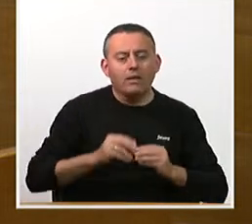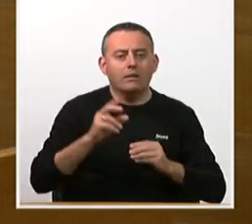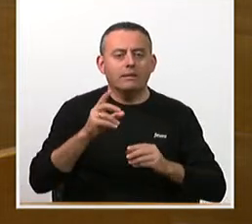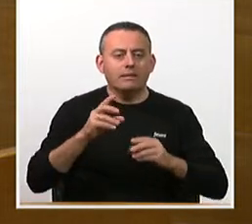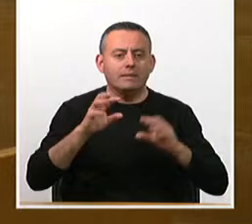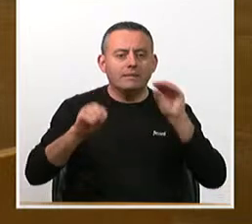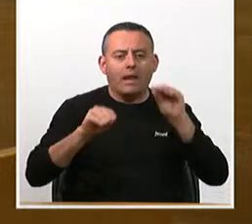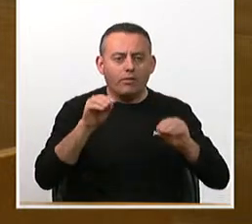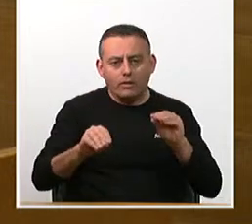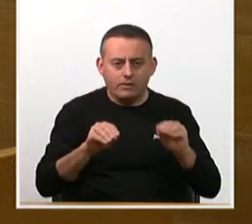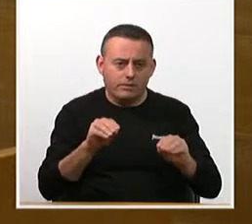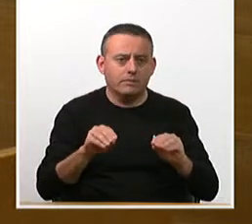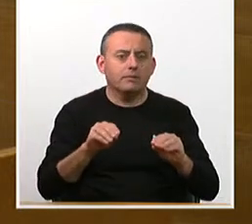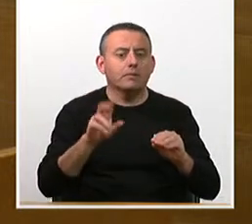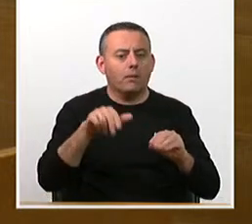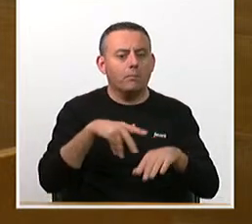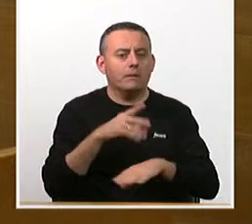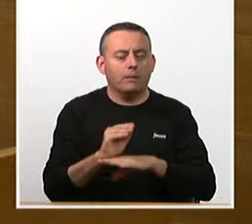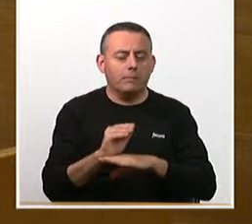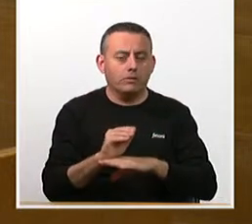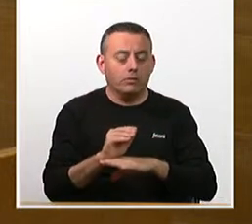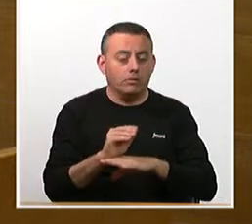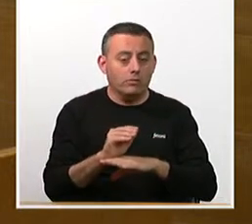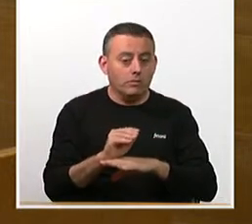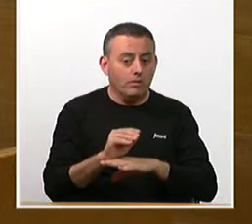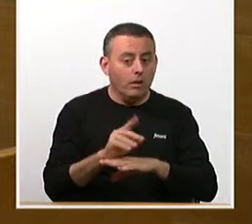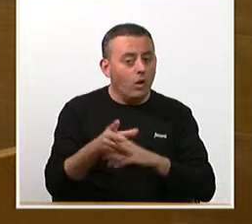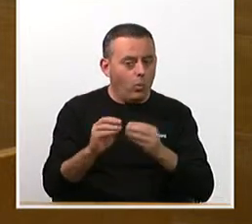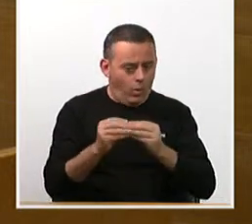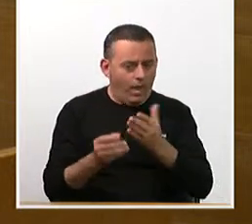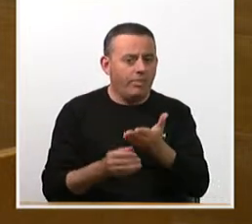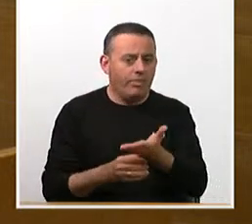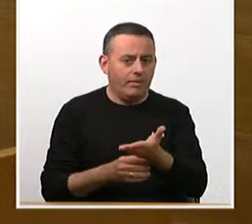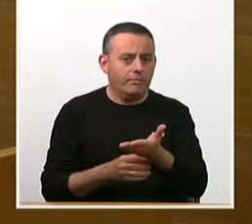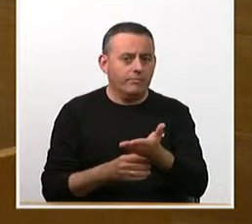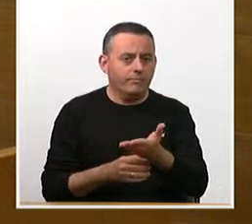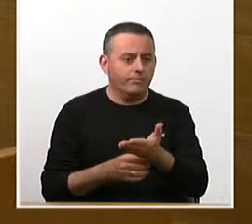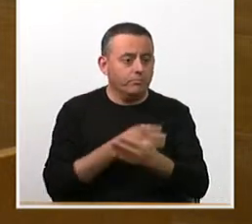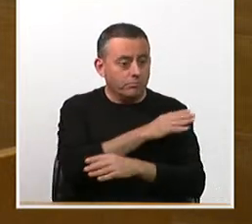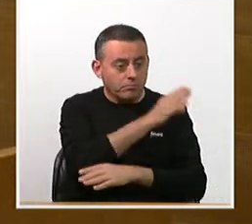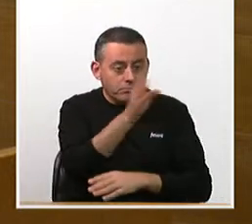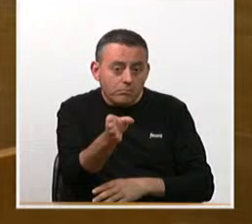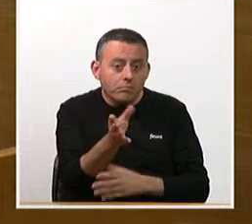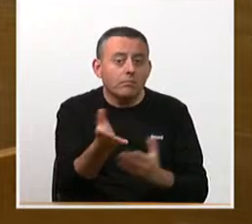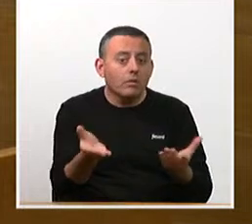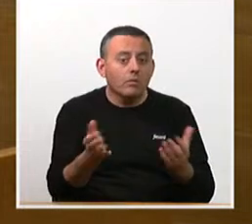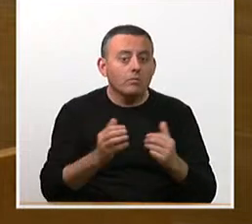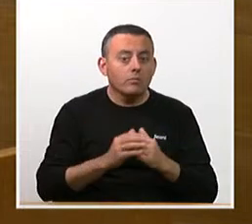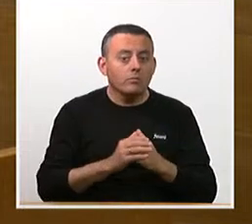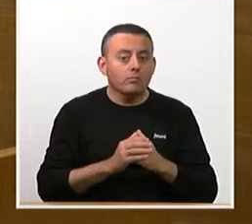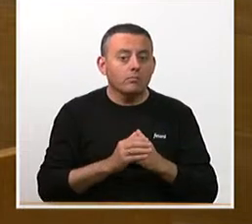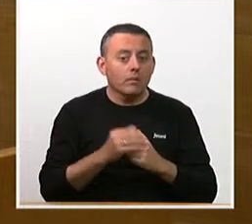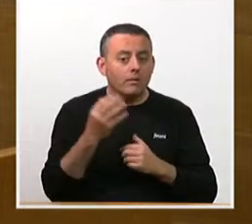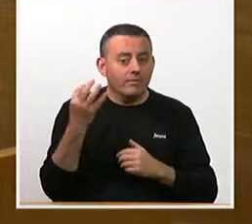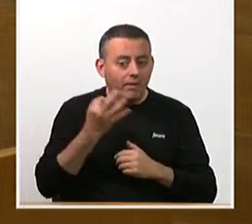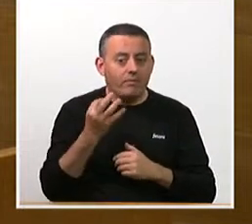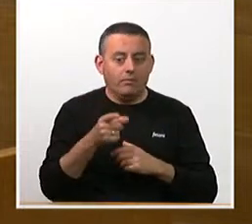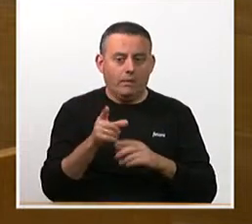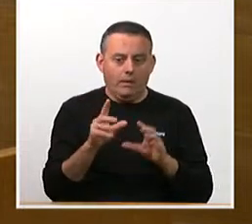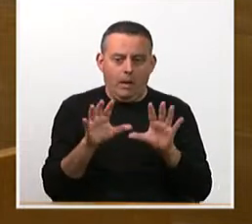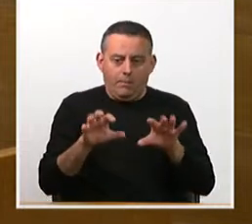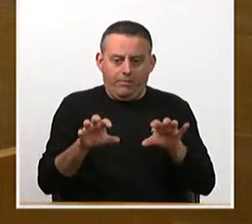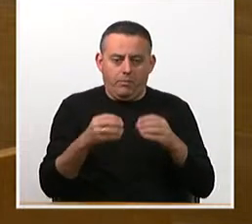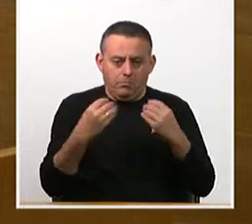un Centre que c formativ necesitad sufici gr per poderar cu que es